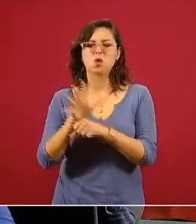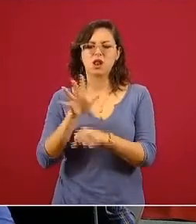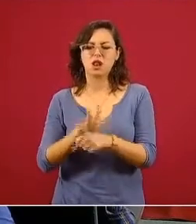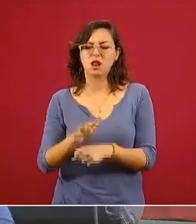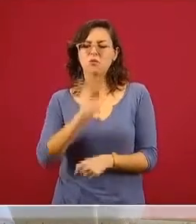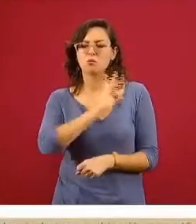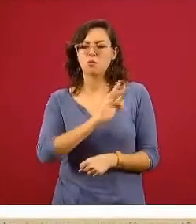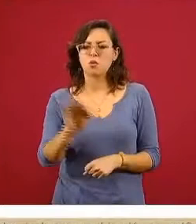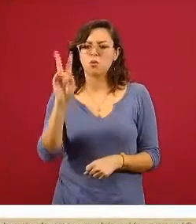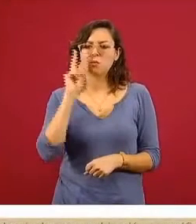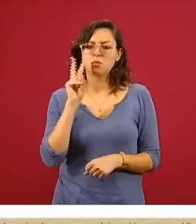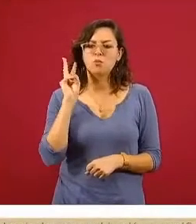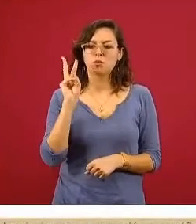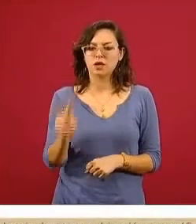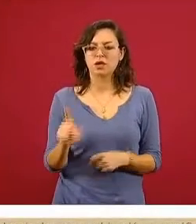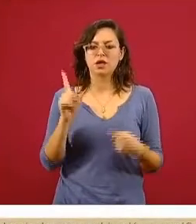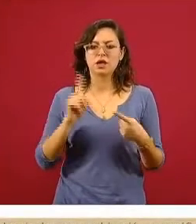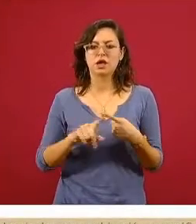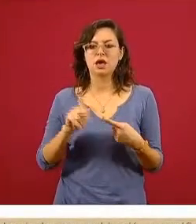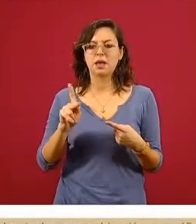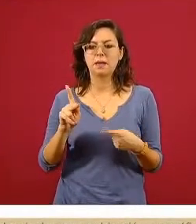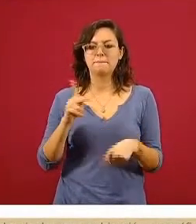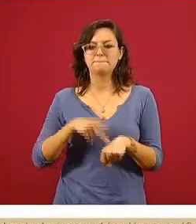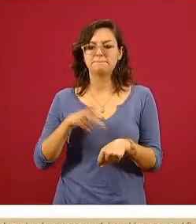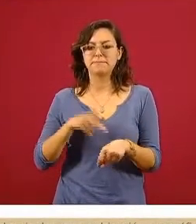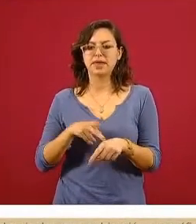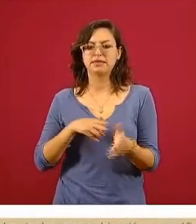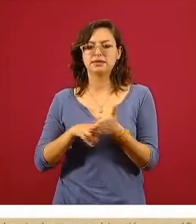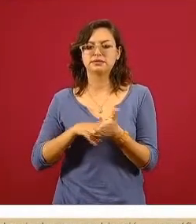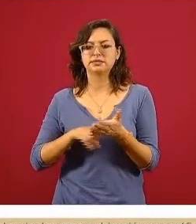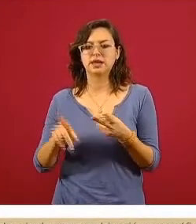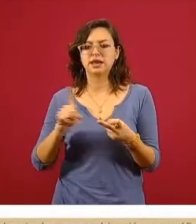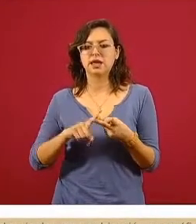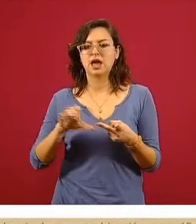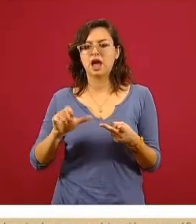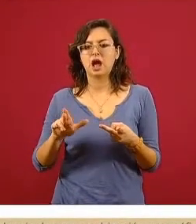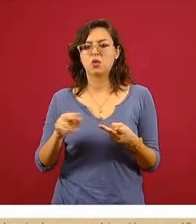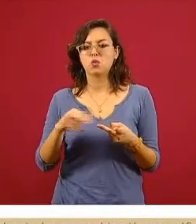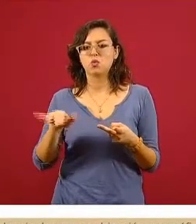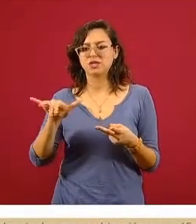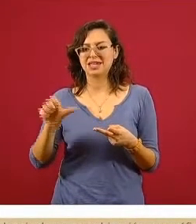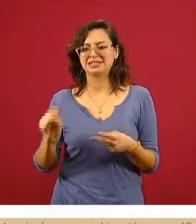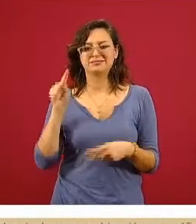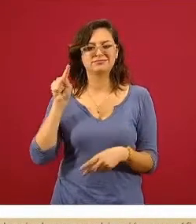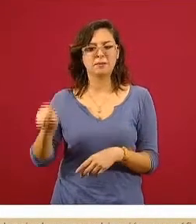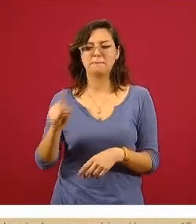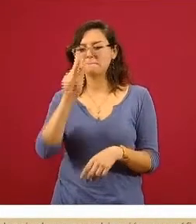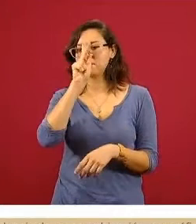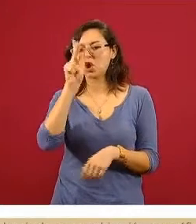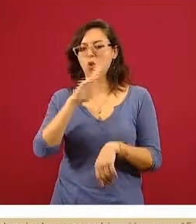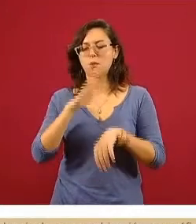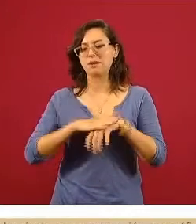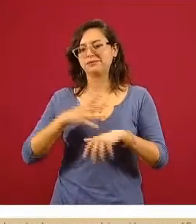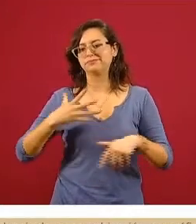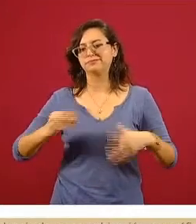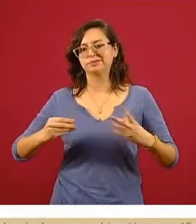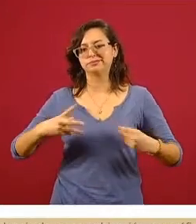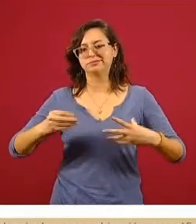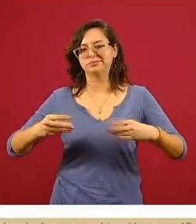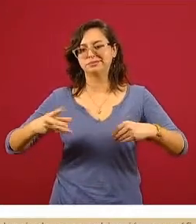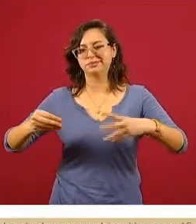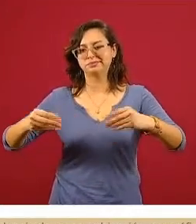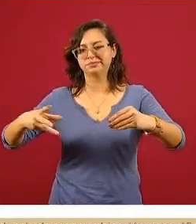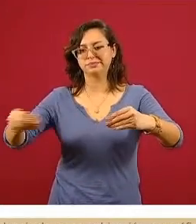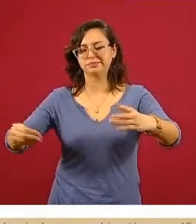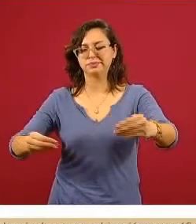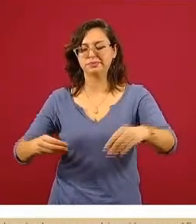Claramente podemos notar que es Piedras Negras y Acuñas los municipios que más han contribuido a la transmisión en